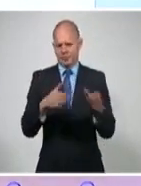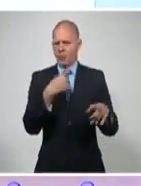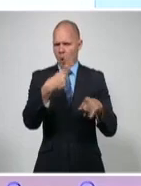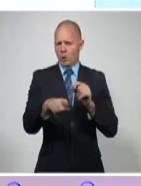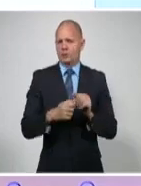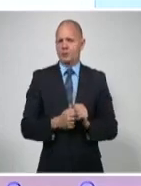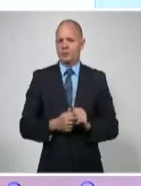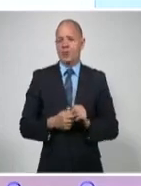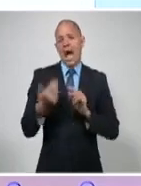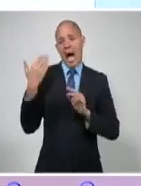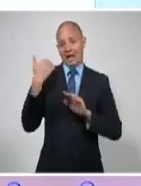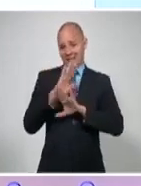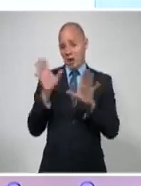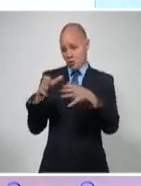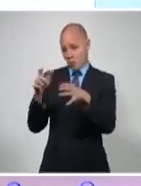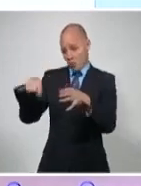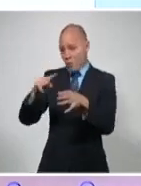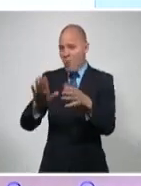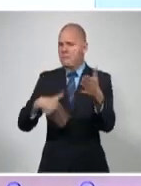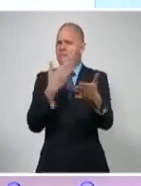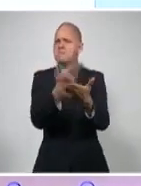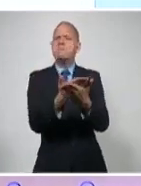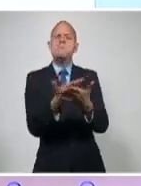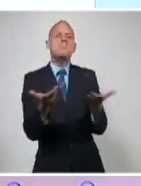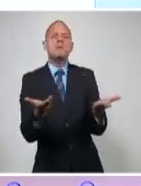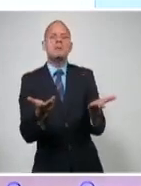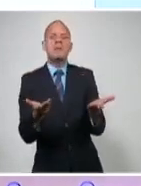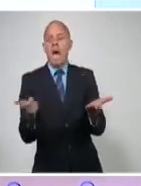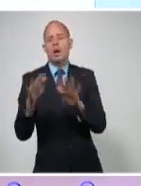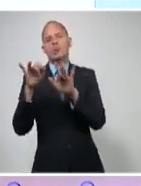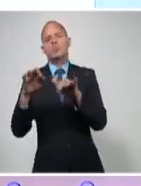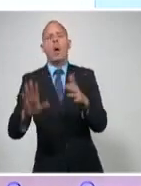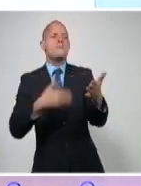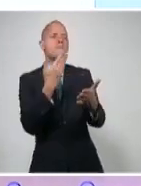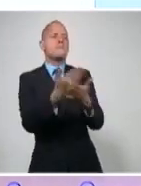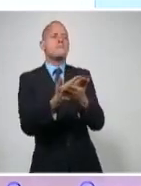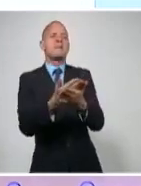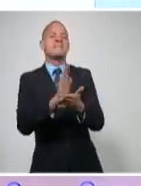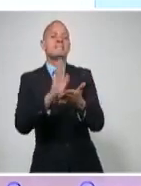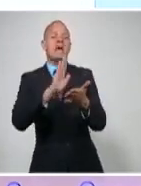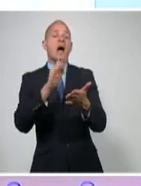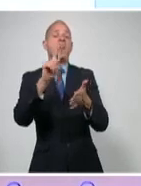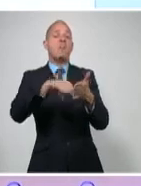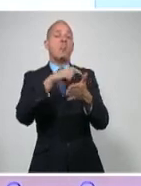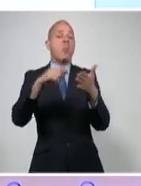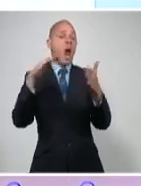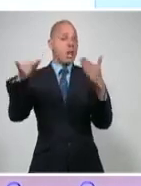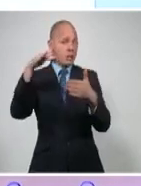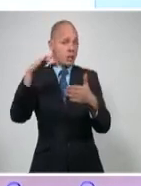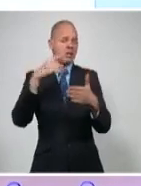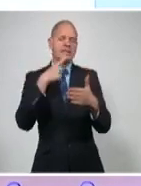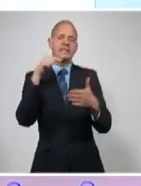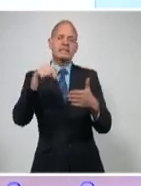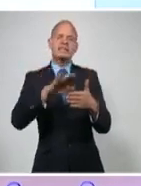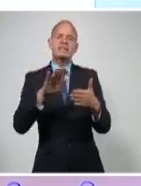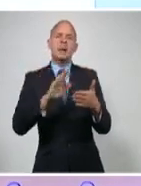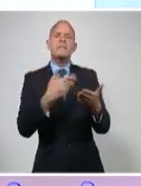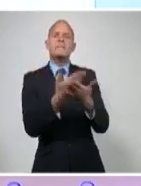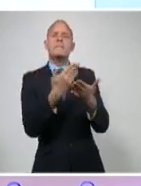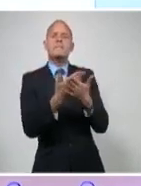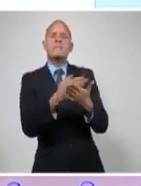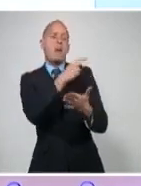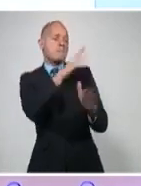del Poder Popular para que cese en sus funciones el ministro de Cultura. Es un tema sobre el que también hay que profundizar en otro momento, pero hoy solo me voy a